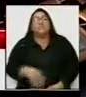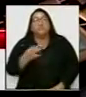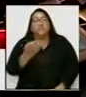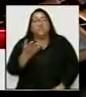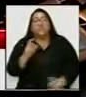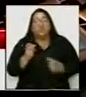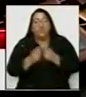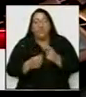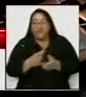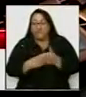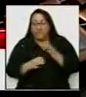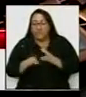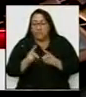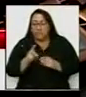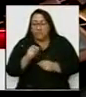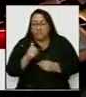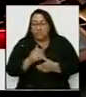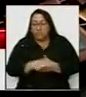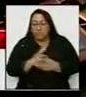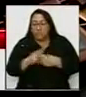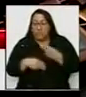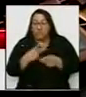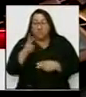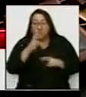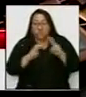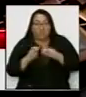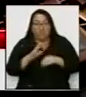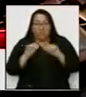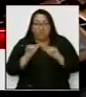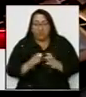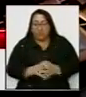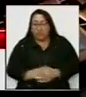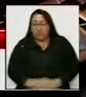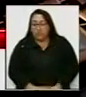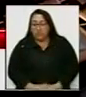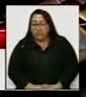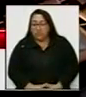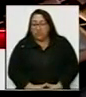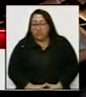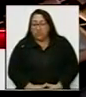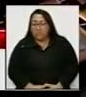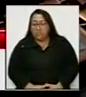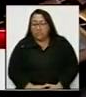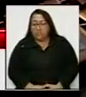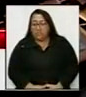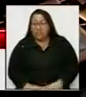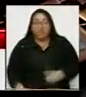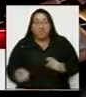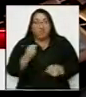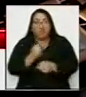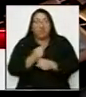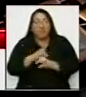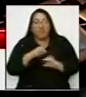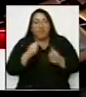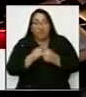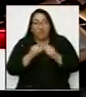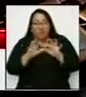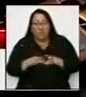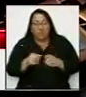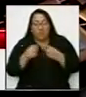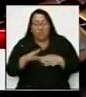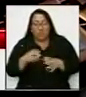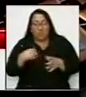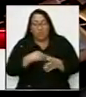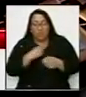señores congresistas, que hagamos una segunda revisión. Nos queda el debate en el Pleno y vamos a trabajar con textos como el